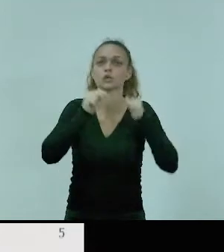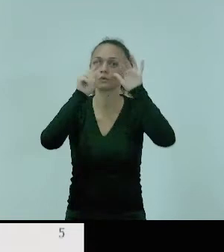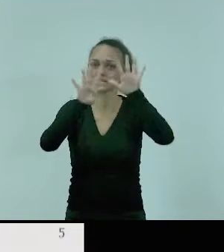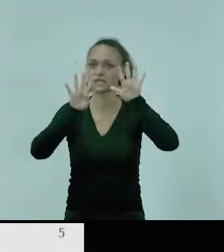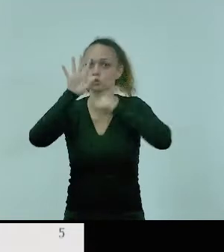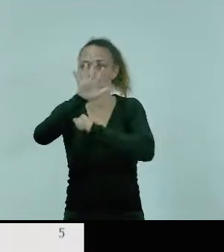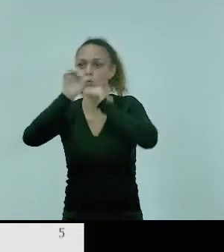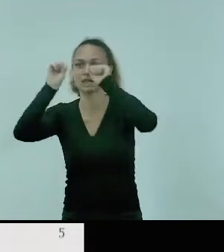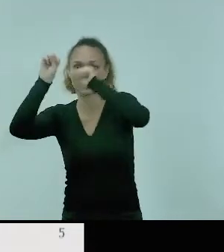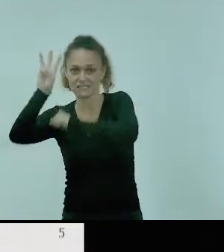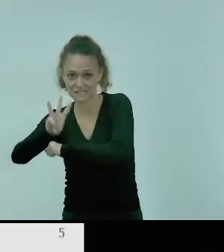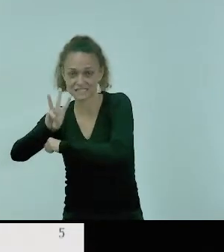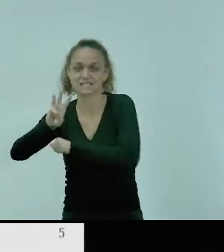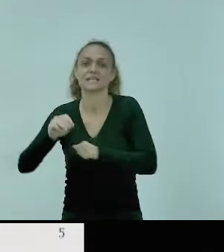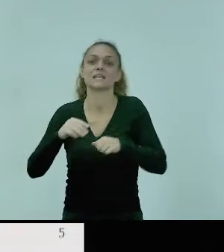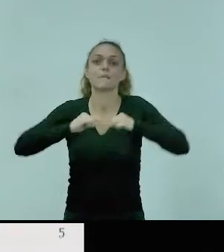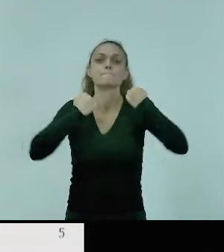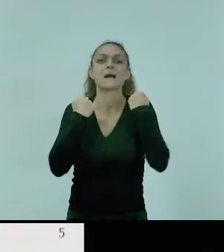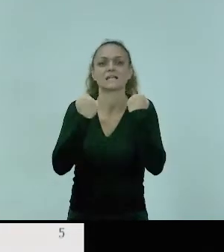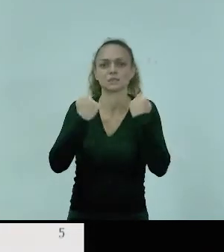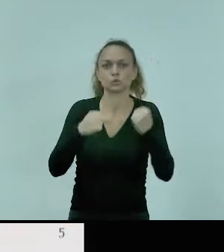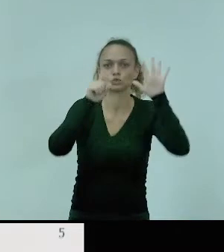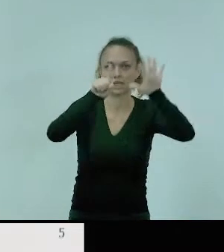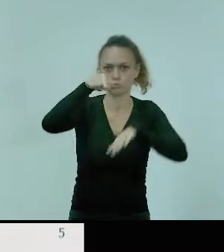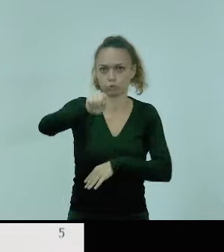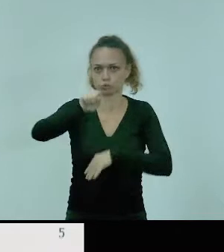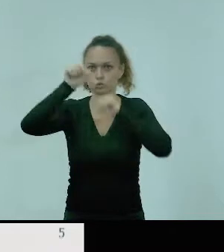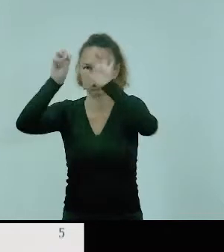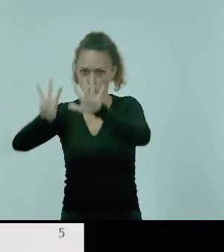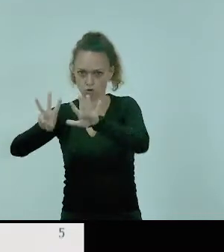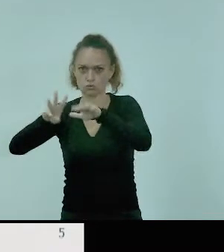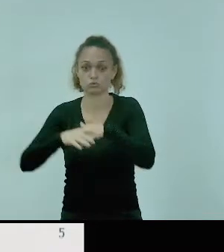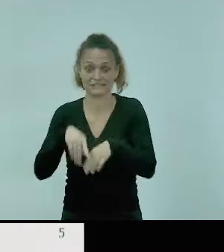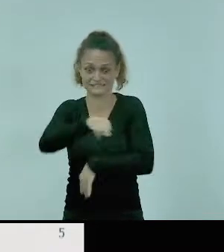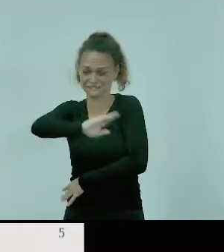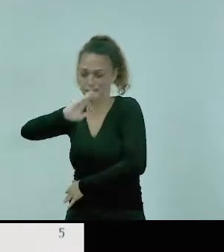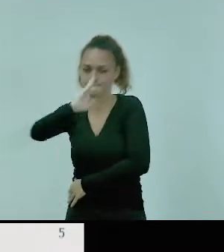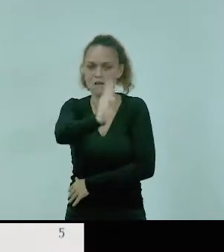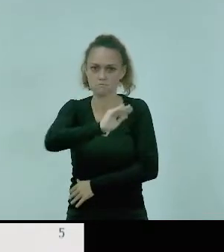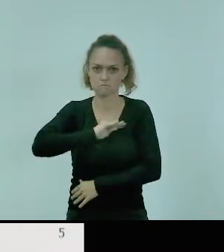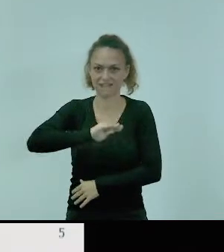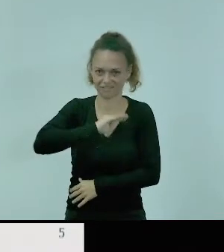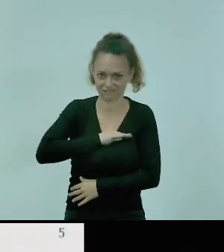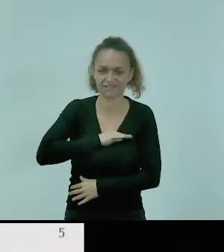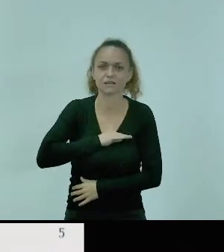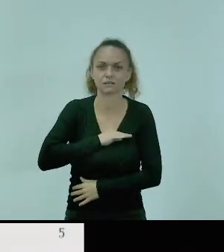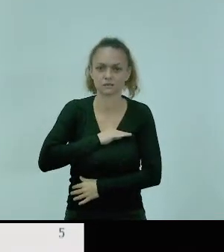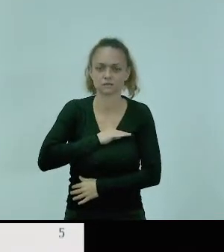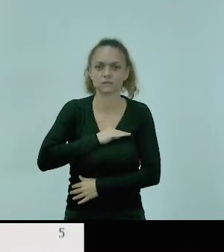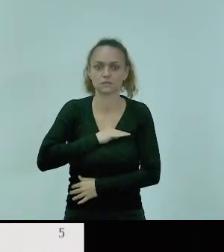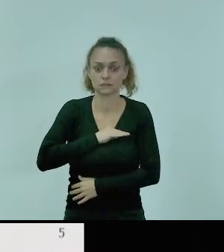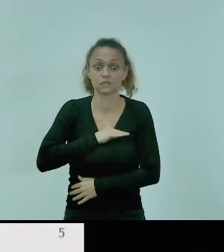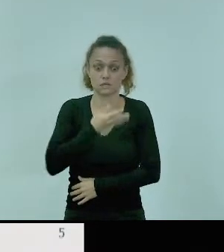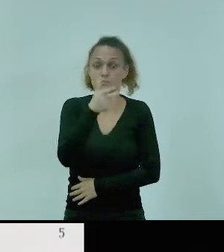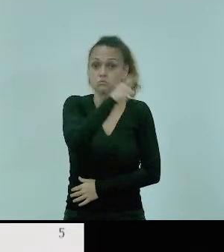magnitud 6.8 que provocó bastantes daños, provocó